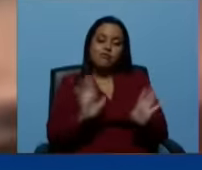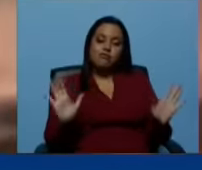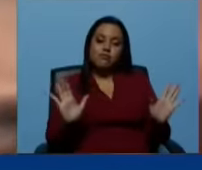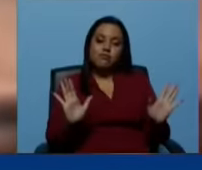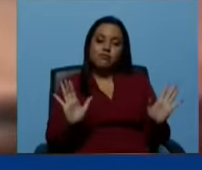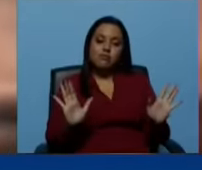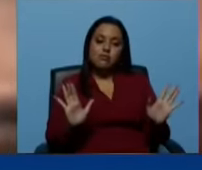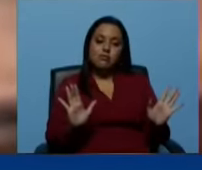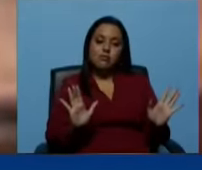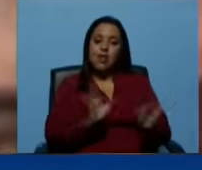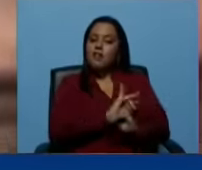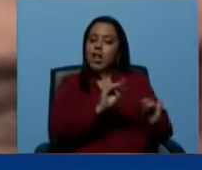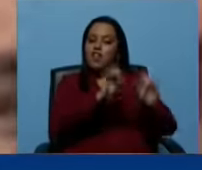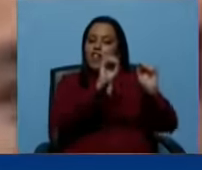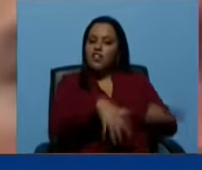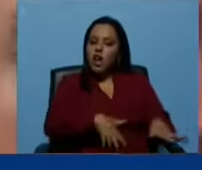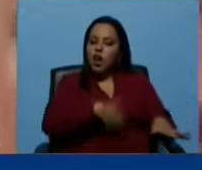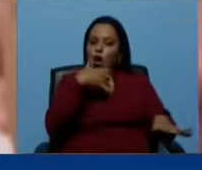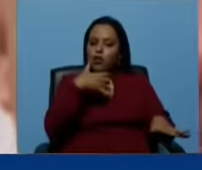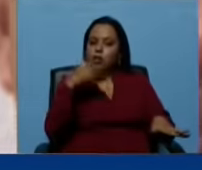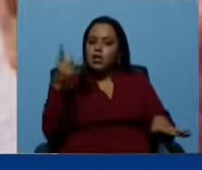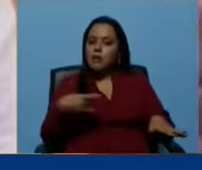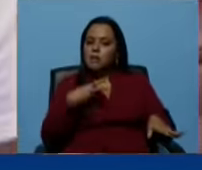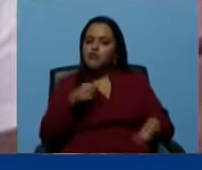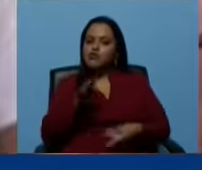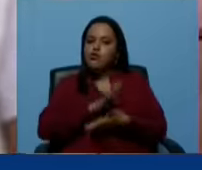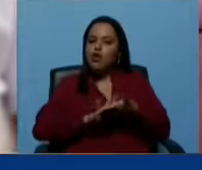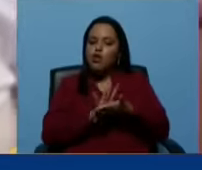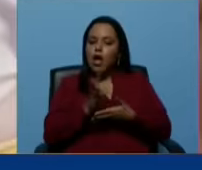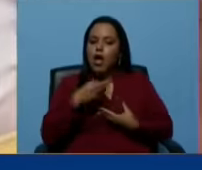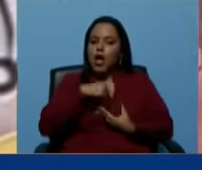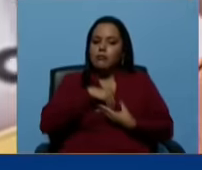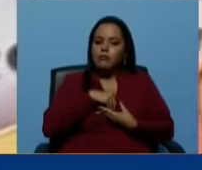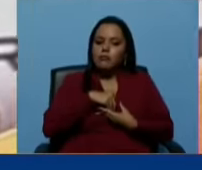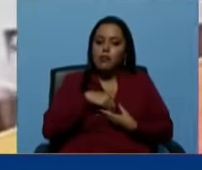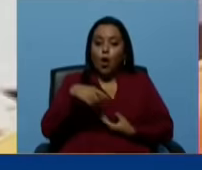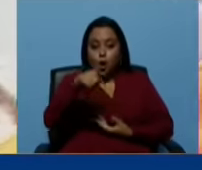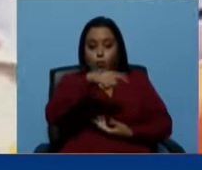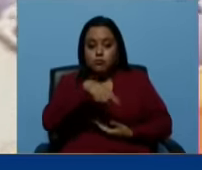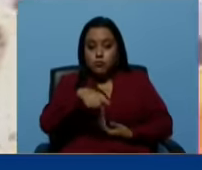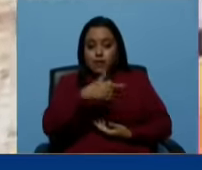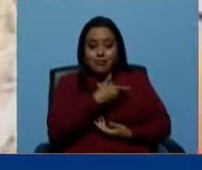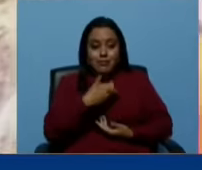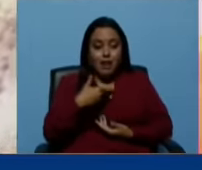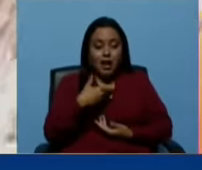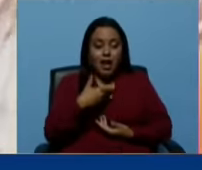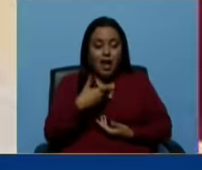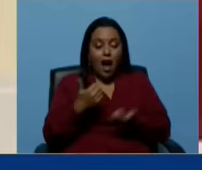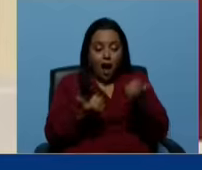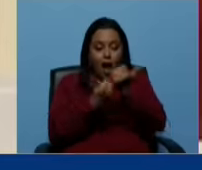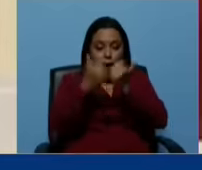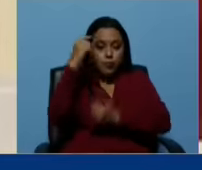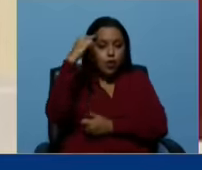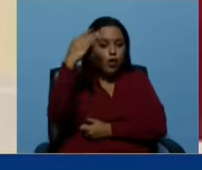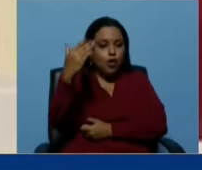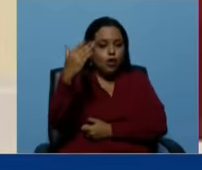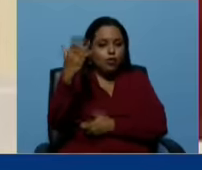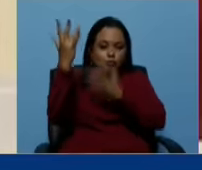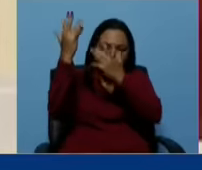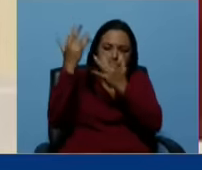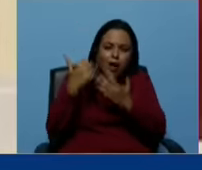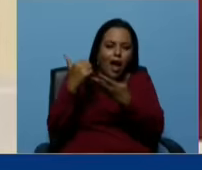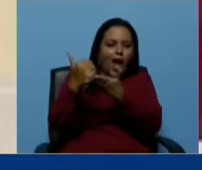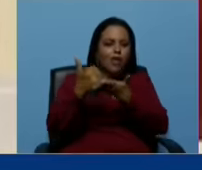dejar de odiar y sanar su alma. Si cree en Dios, pida ayuda a Dios, a la Santísima Trinidad